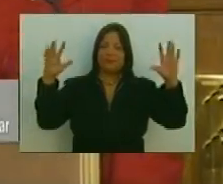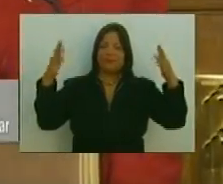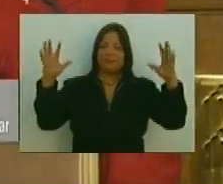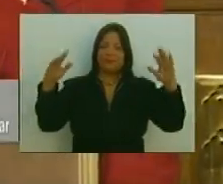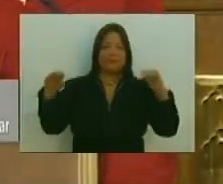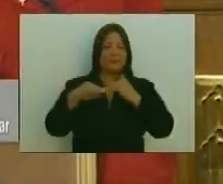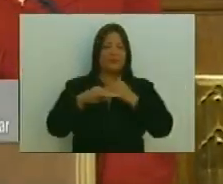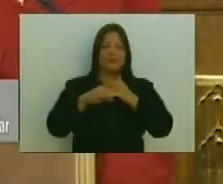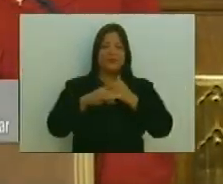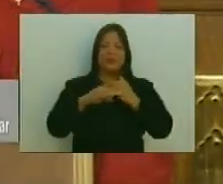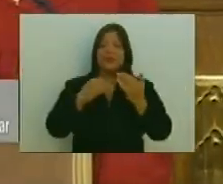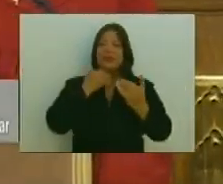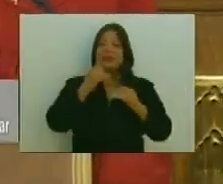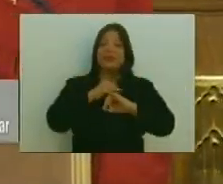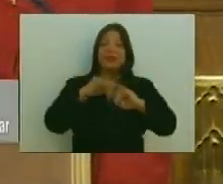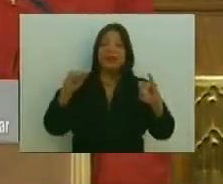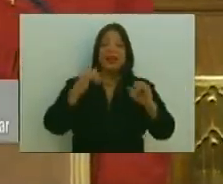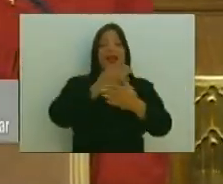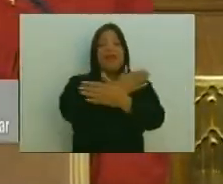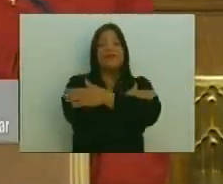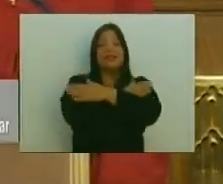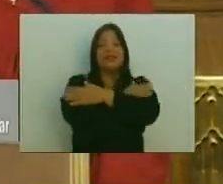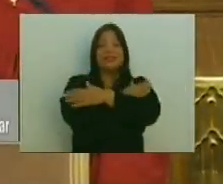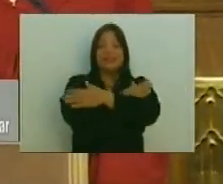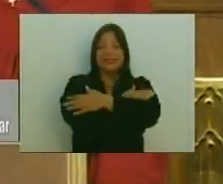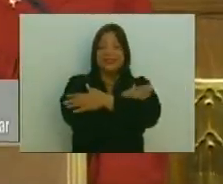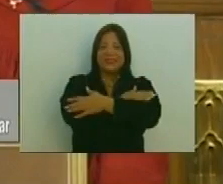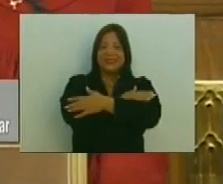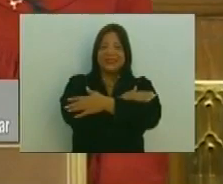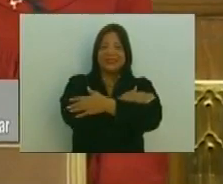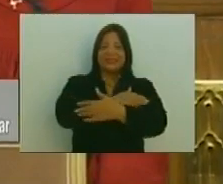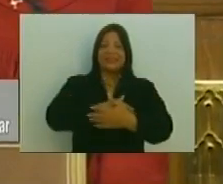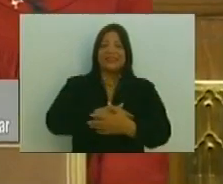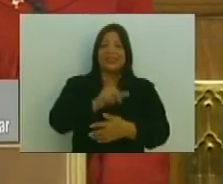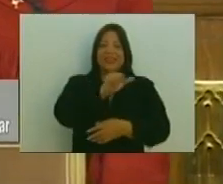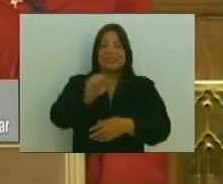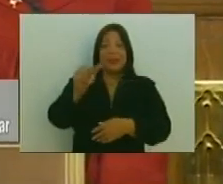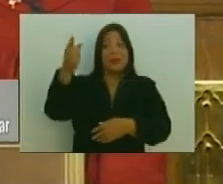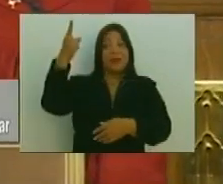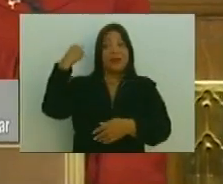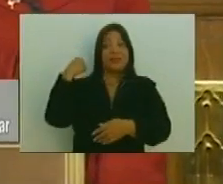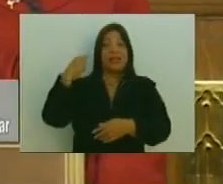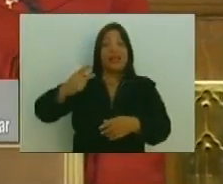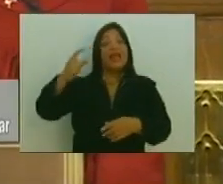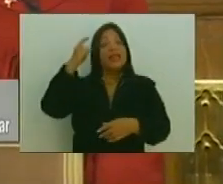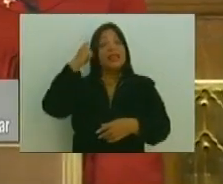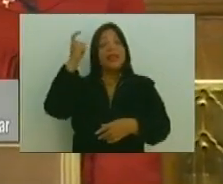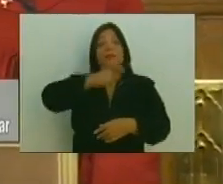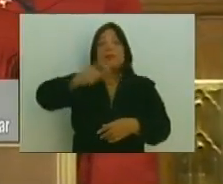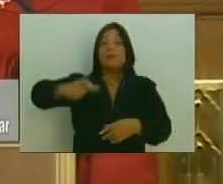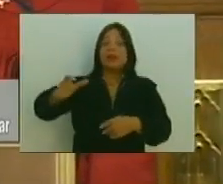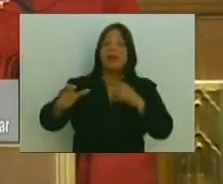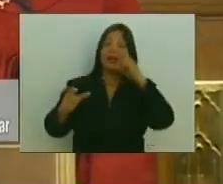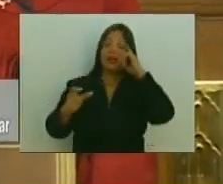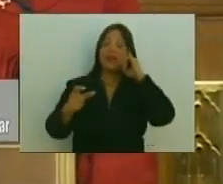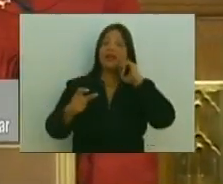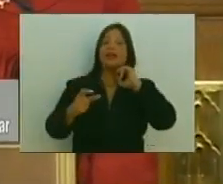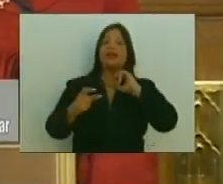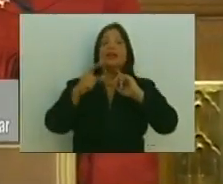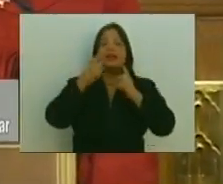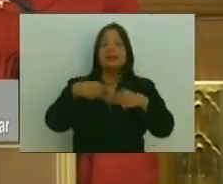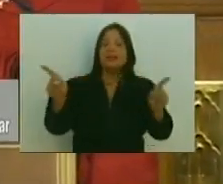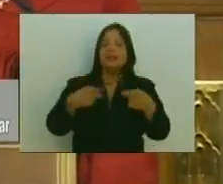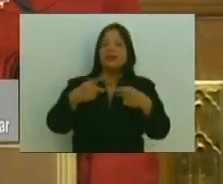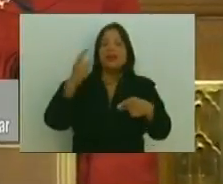Y bueno, camaradas, quisiera felicitar, la semana pasada fue el día de se